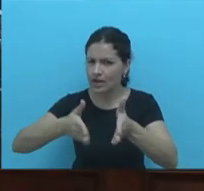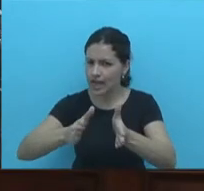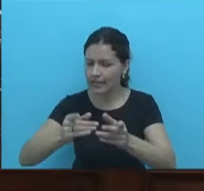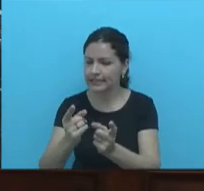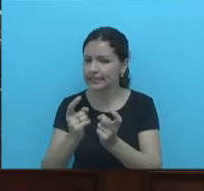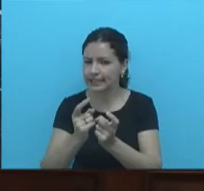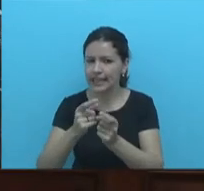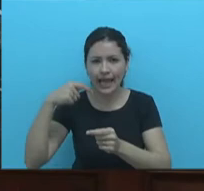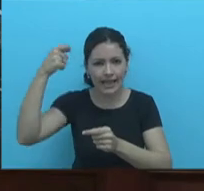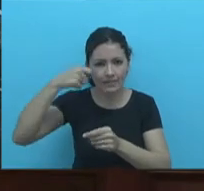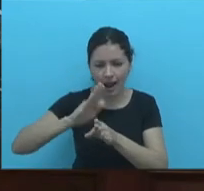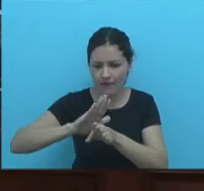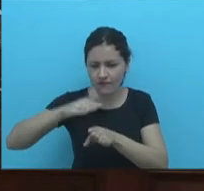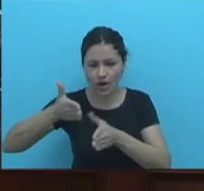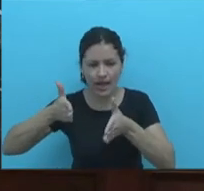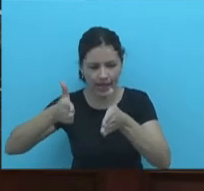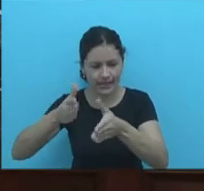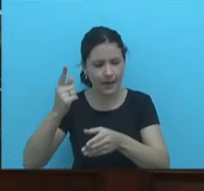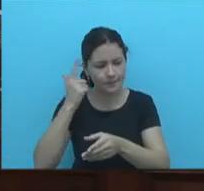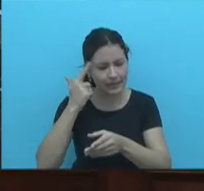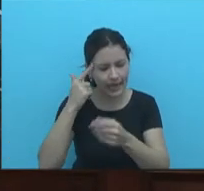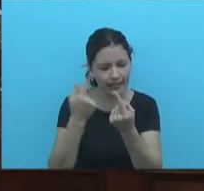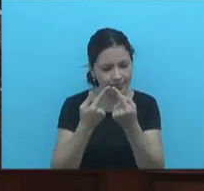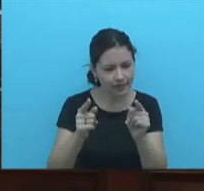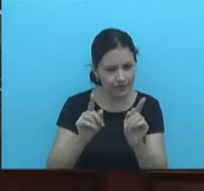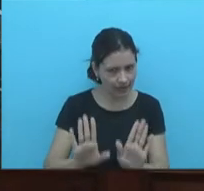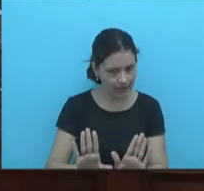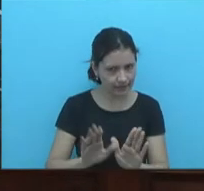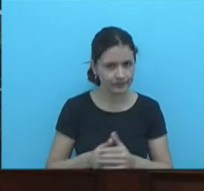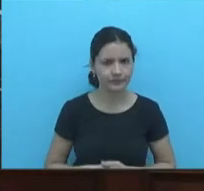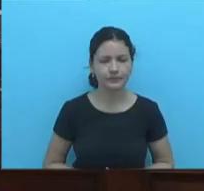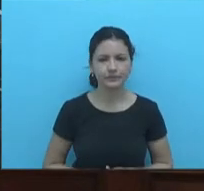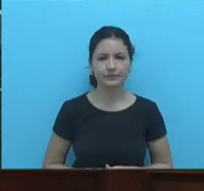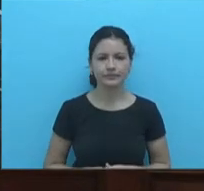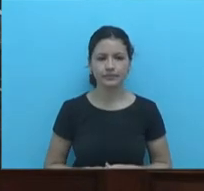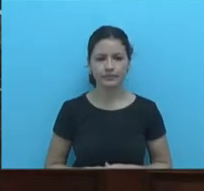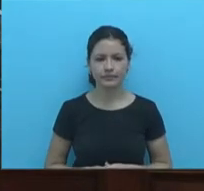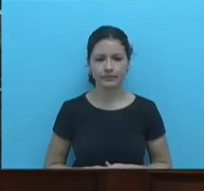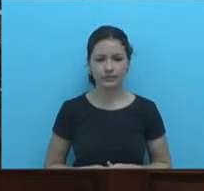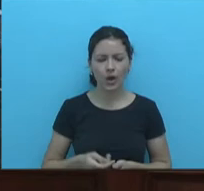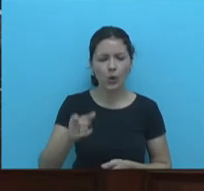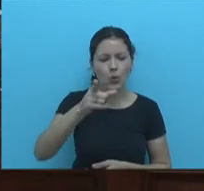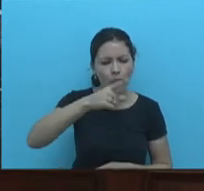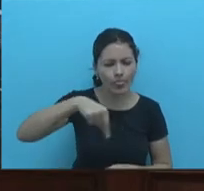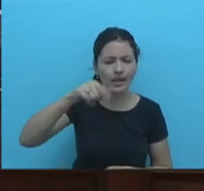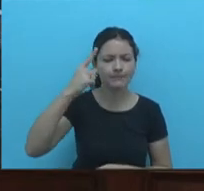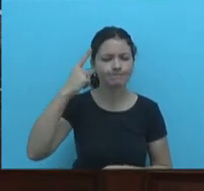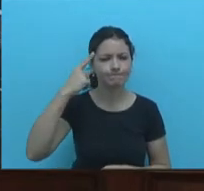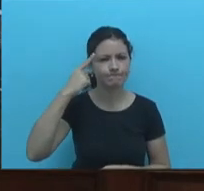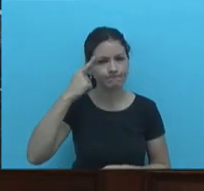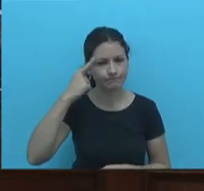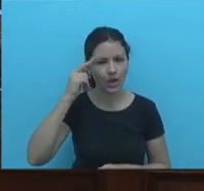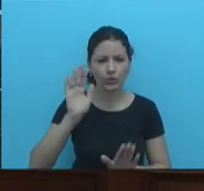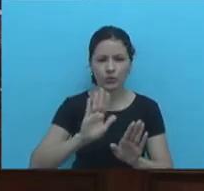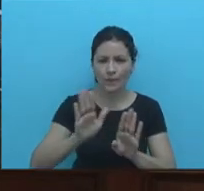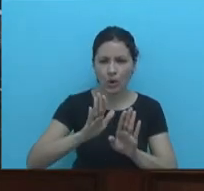que estén fuera de la calle, ¿no? O sea que hay que verlo desde dos perspectivas, desde el animal y desde la seguridad vial. Imagínense que independientemente de que